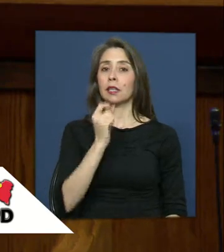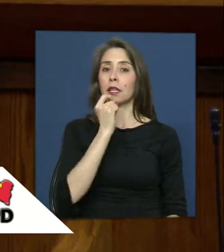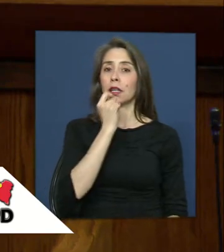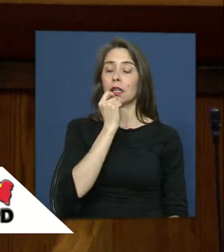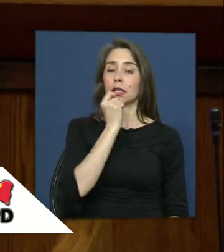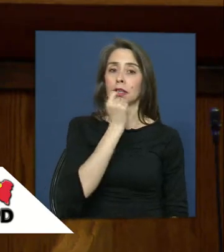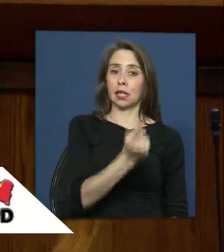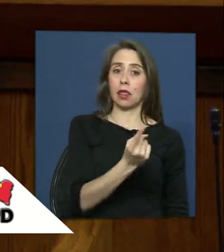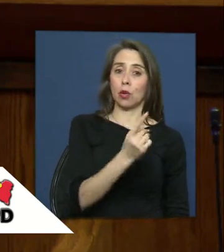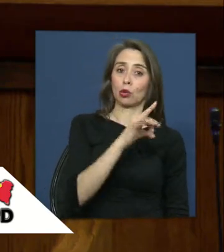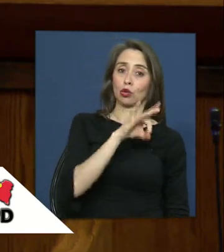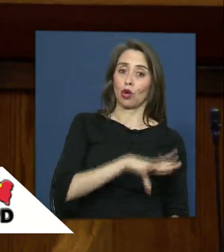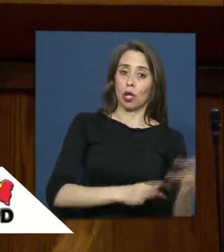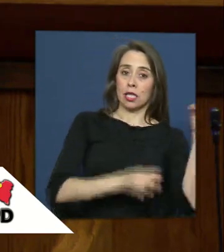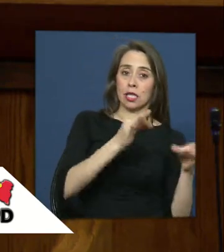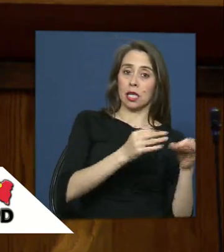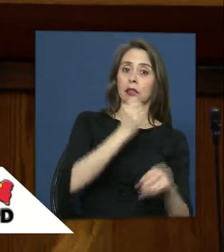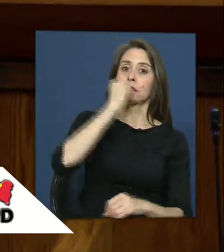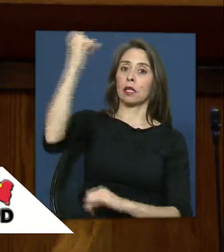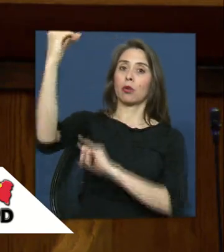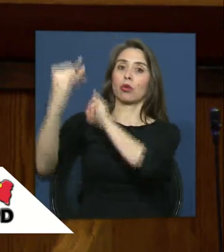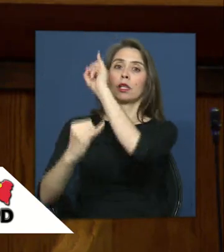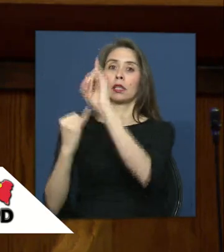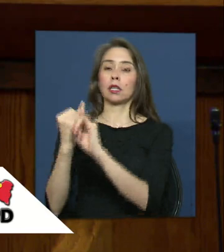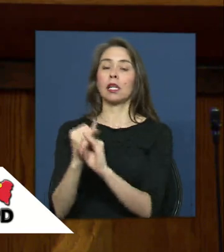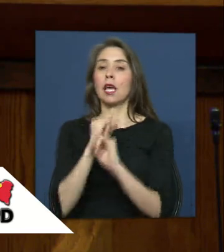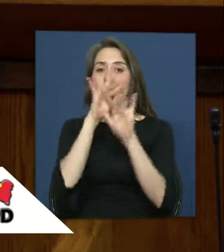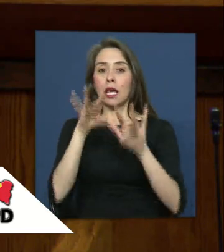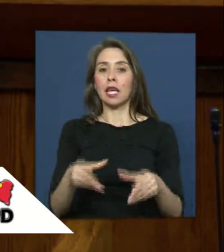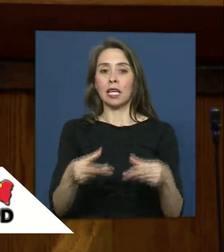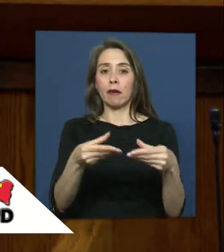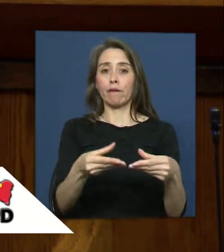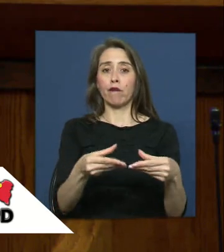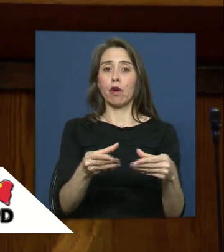nacional e internacionalmente. Los informes de la Comisión Red y de la